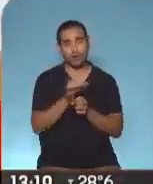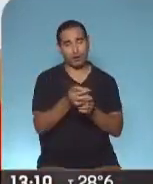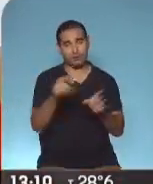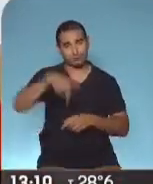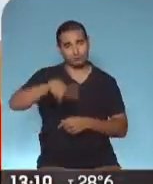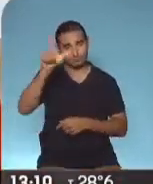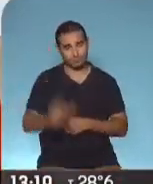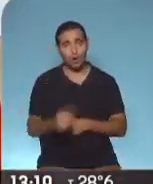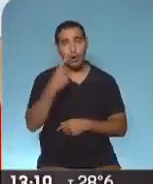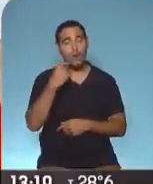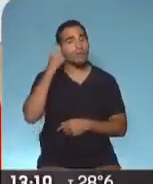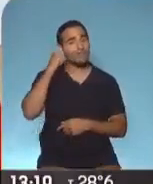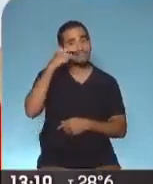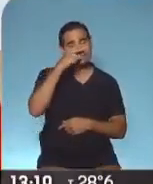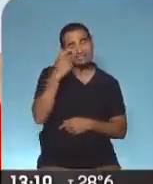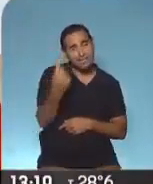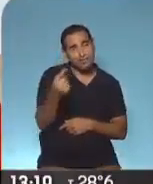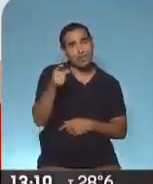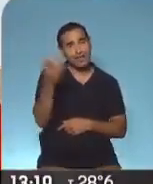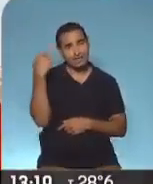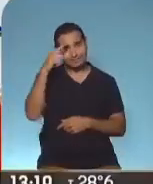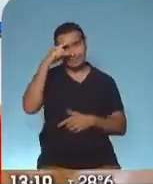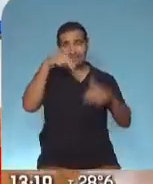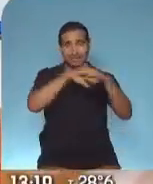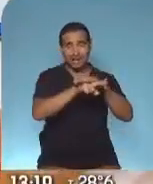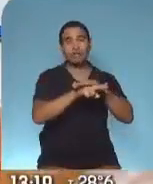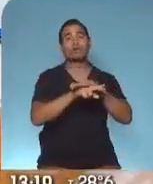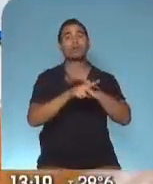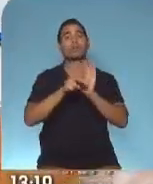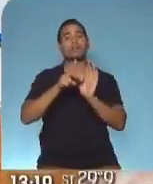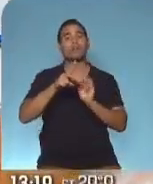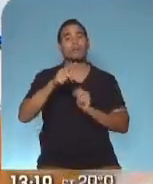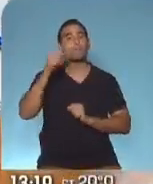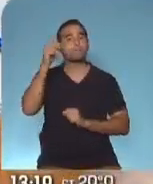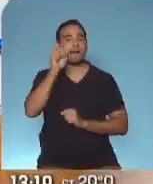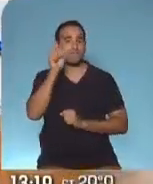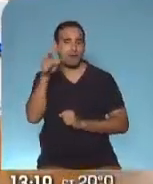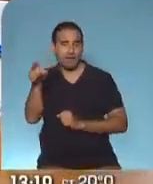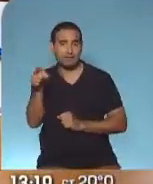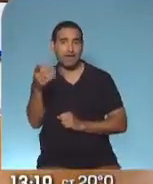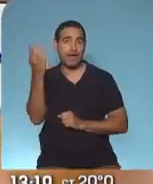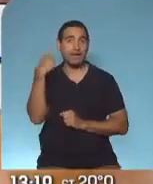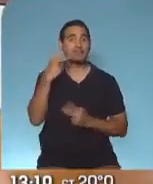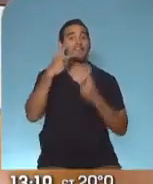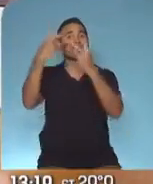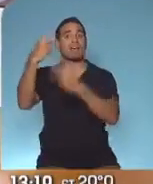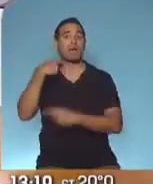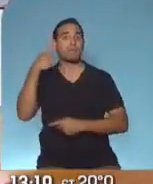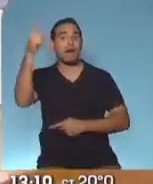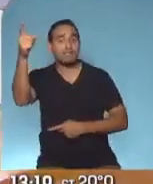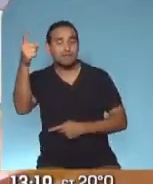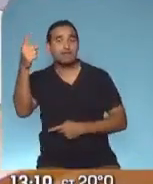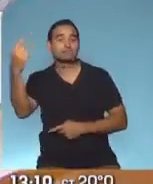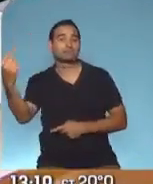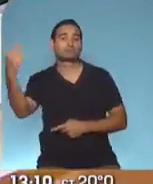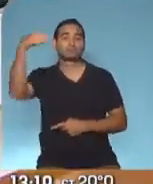Argentina. Se trata de un hombre de 71 años que estaba internado en la ciudad balnearia de Mar del Plata. Había viajado a España, estaba alojado en